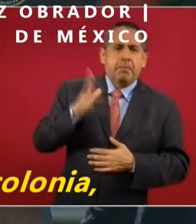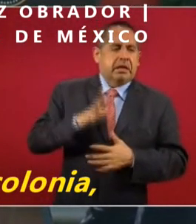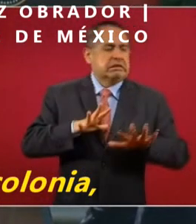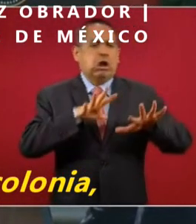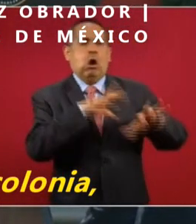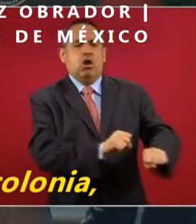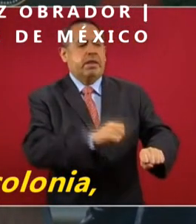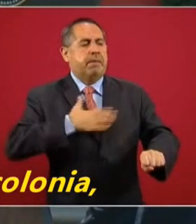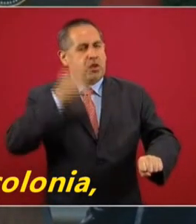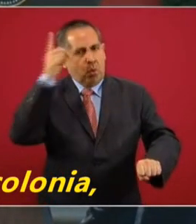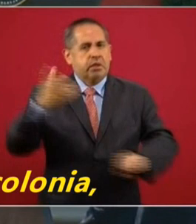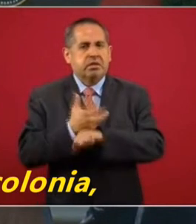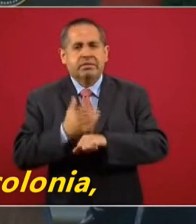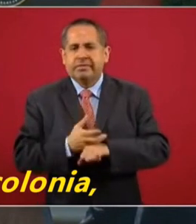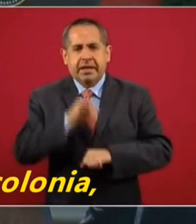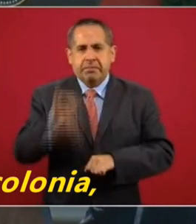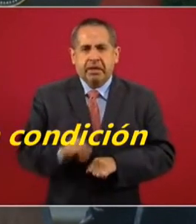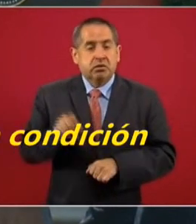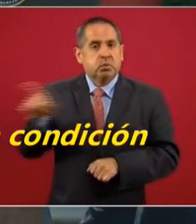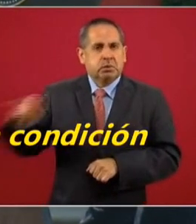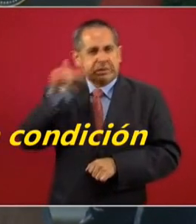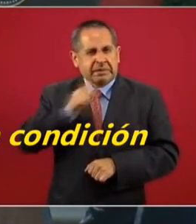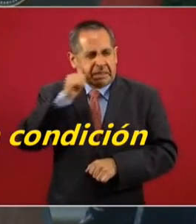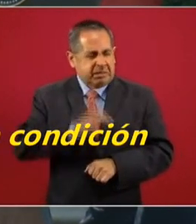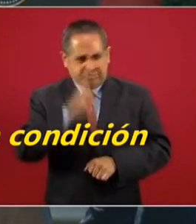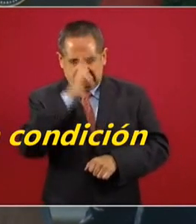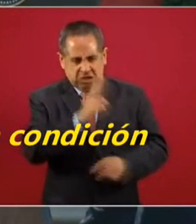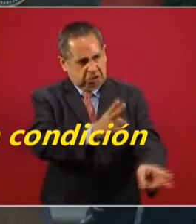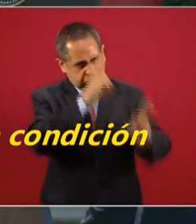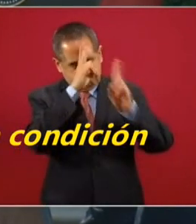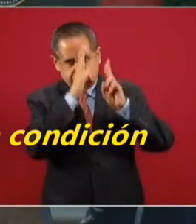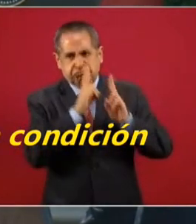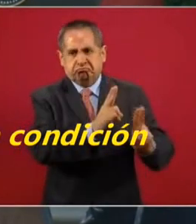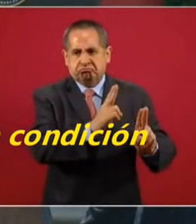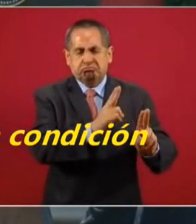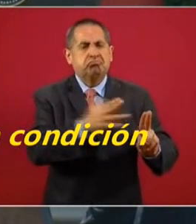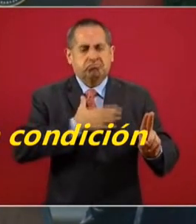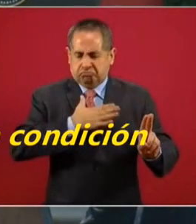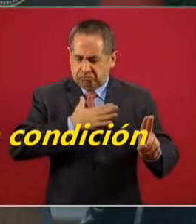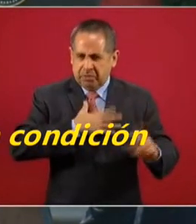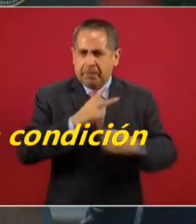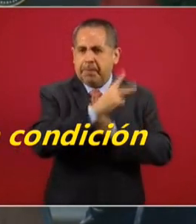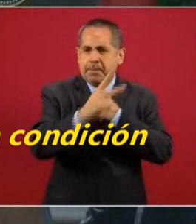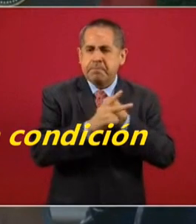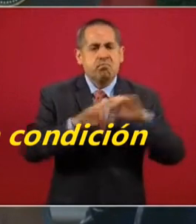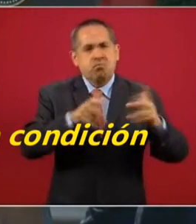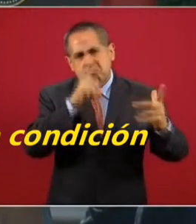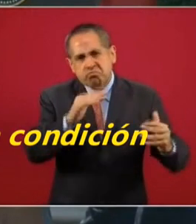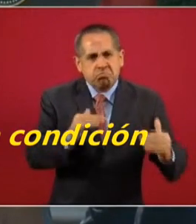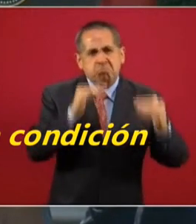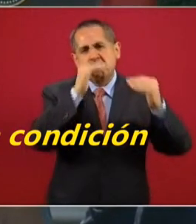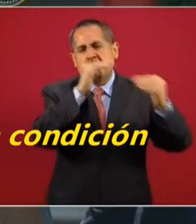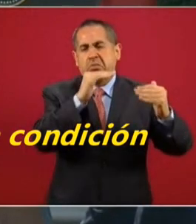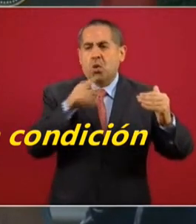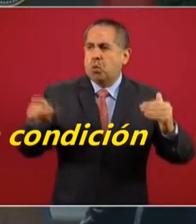pretendido tratarnos como colonia, sino que por el contrario, ha honrado nuestra